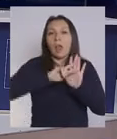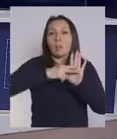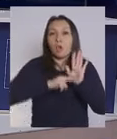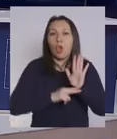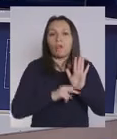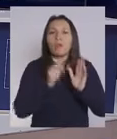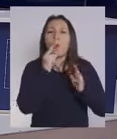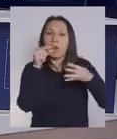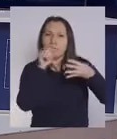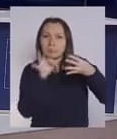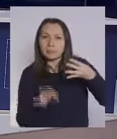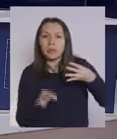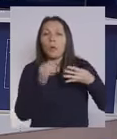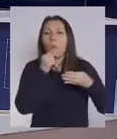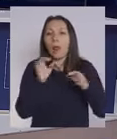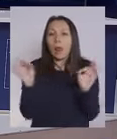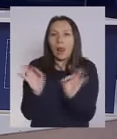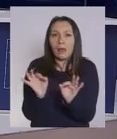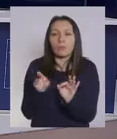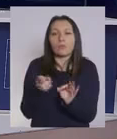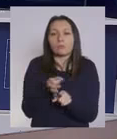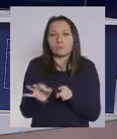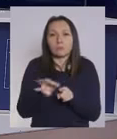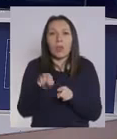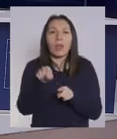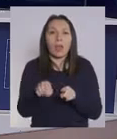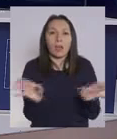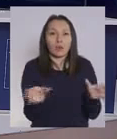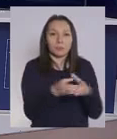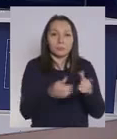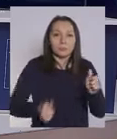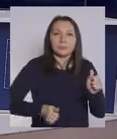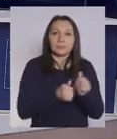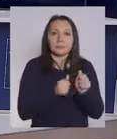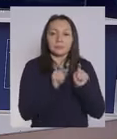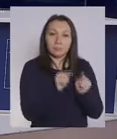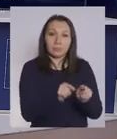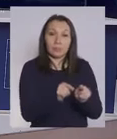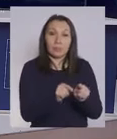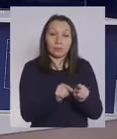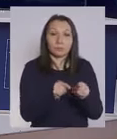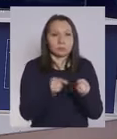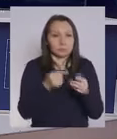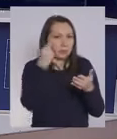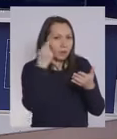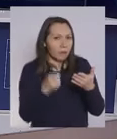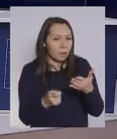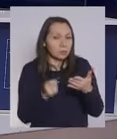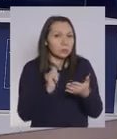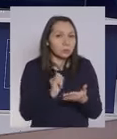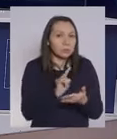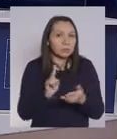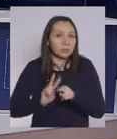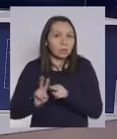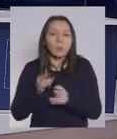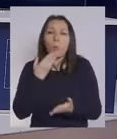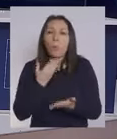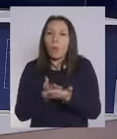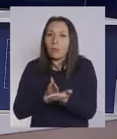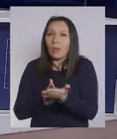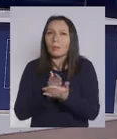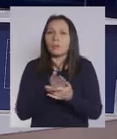de los indicadores de acuerdo a las recomendaciones del comité asesor. ¿Eso se está evaluando? ¿Se va a hacer? ¿Cuándo se